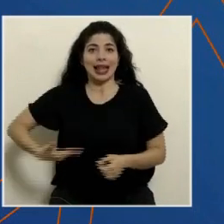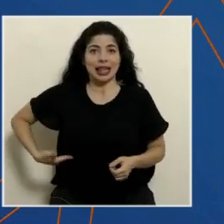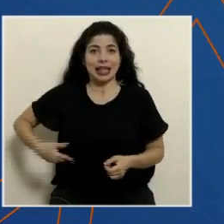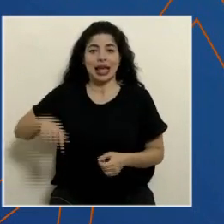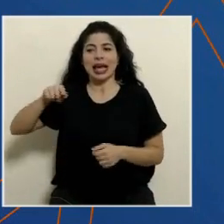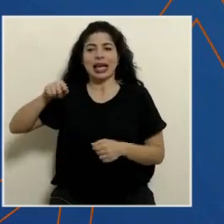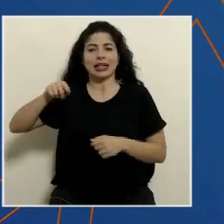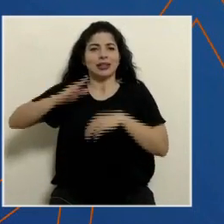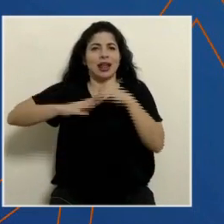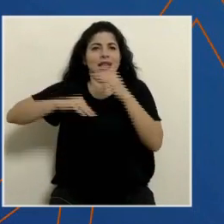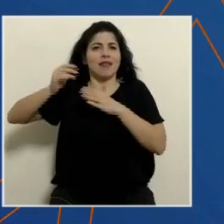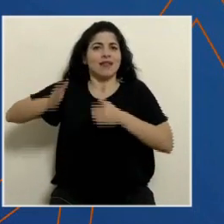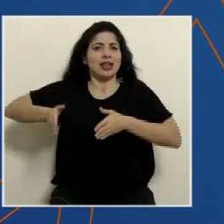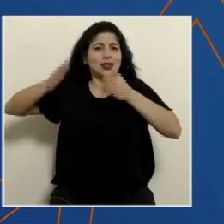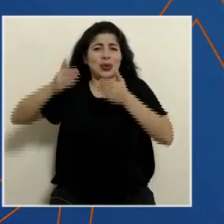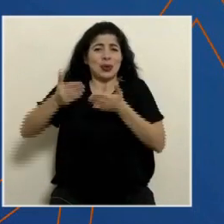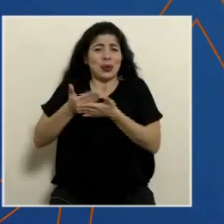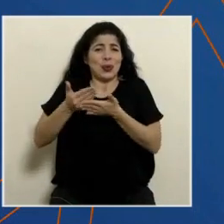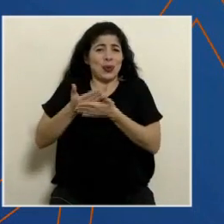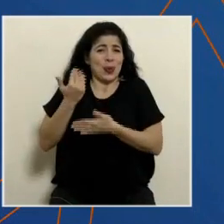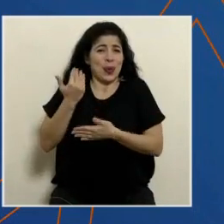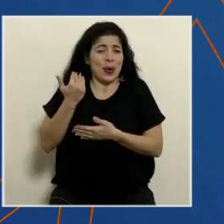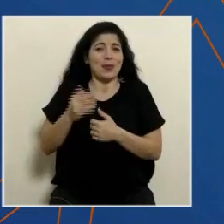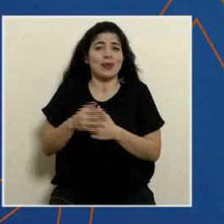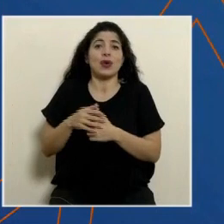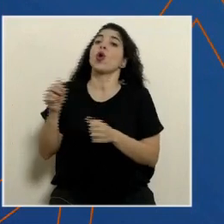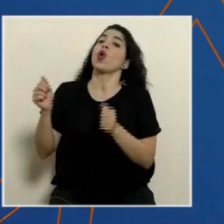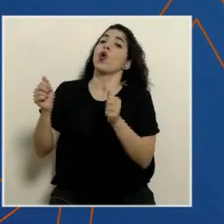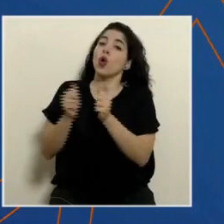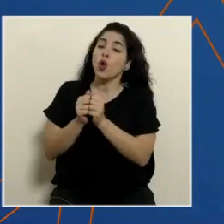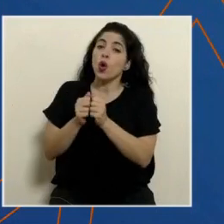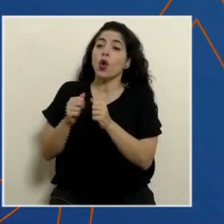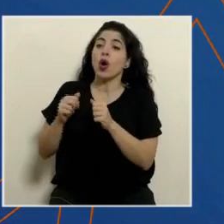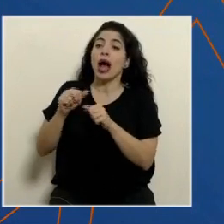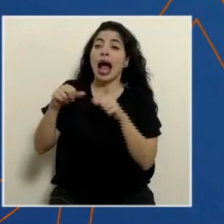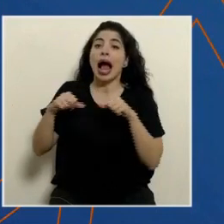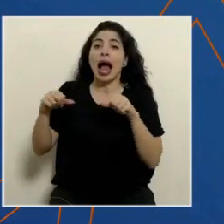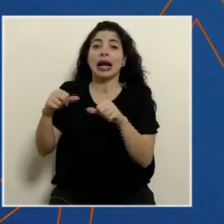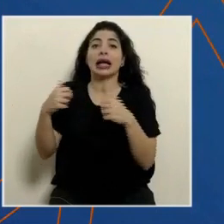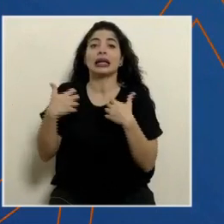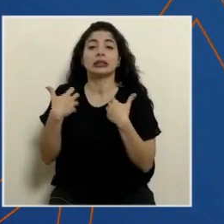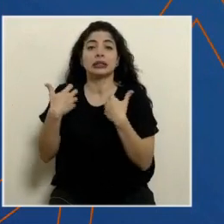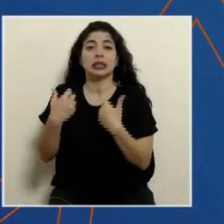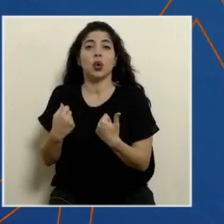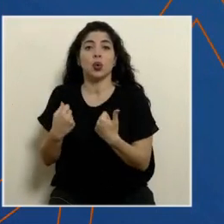una infraestructura totalmente nueva, junto con el área de salud